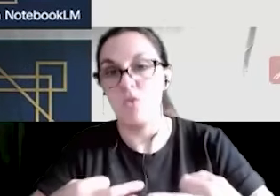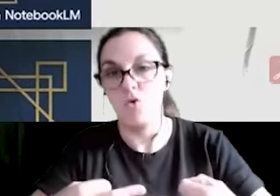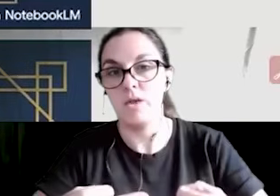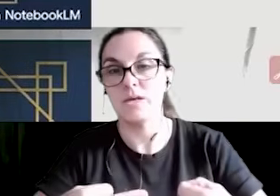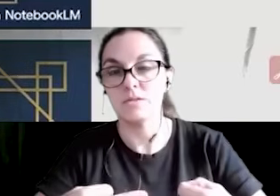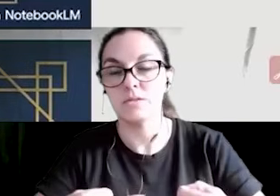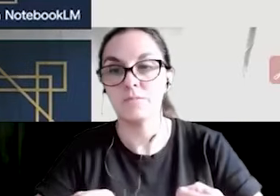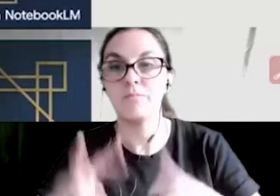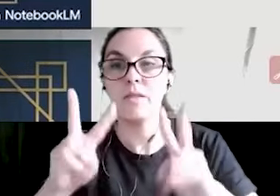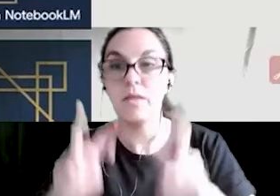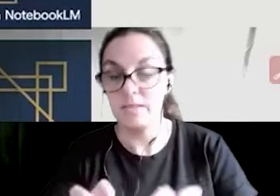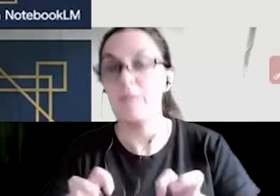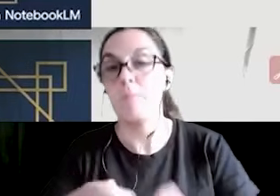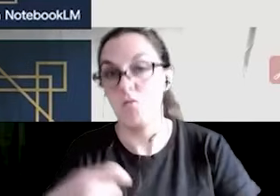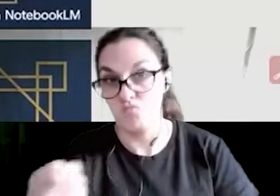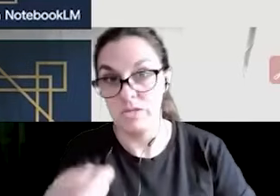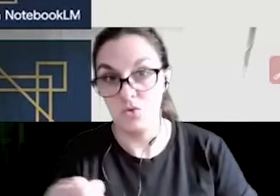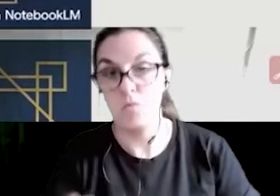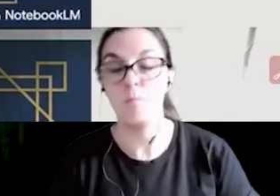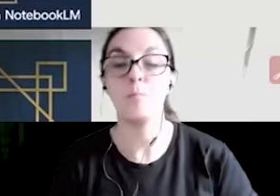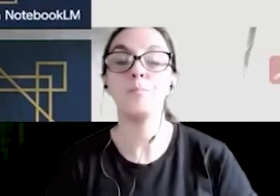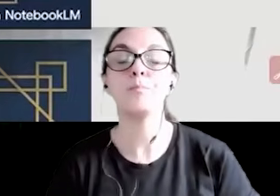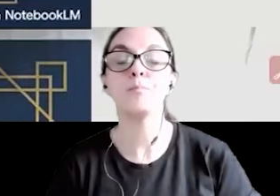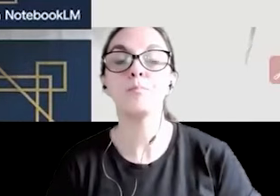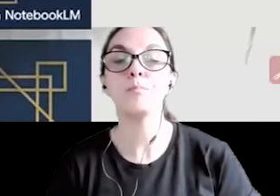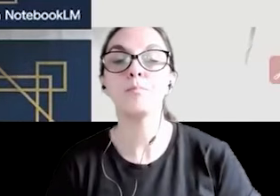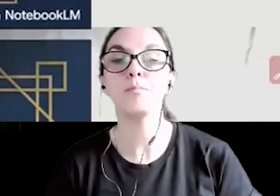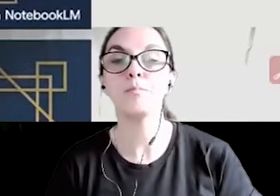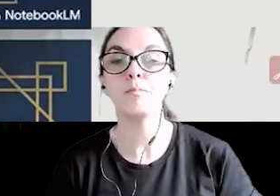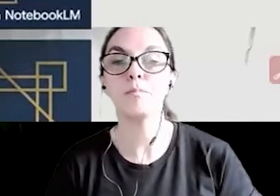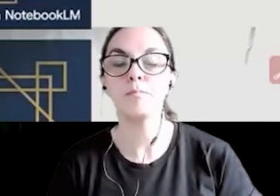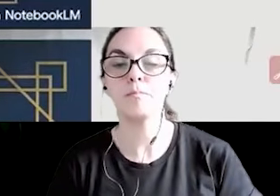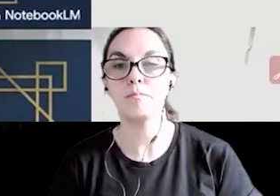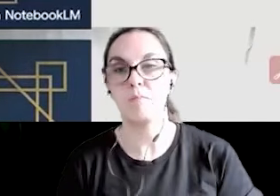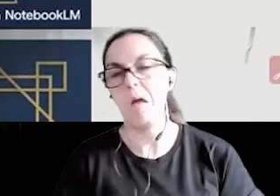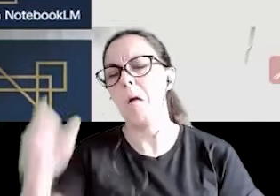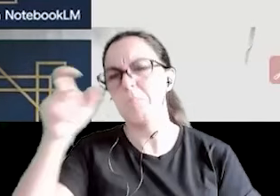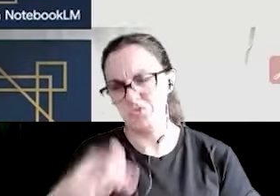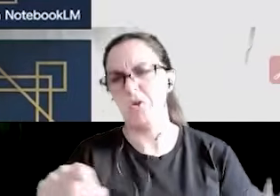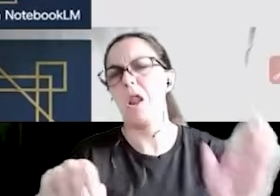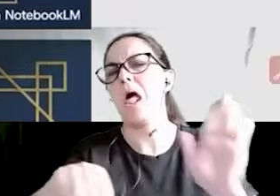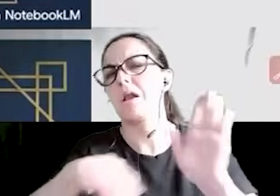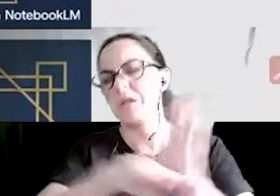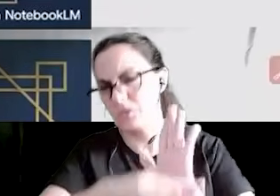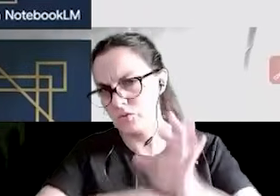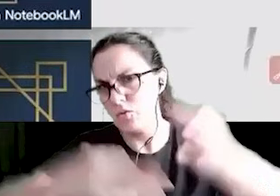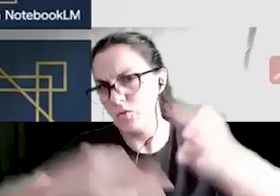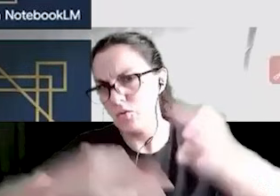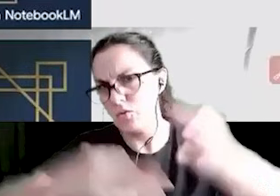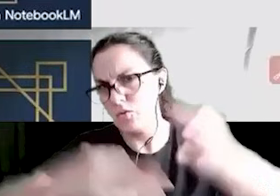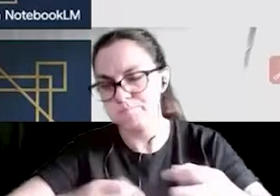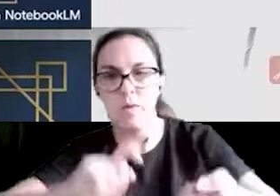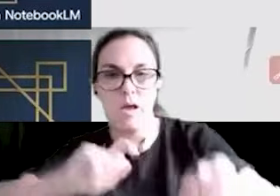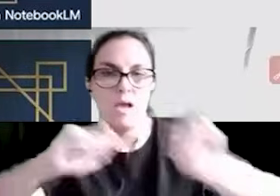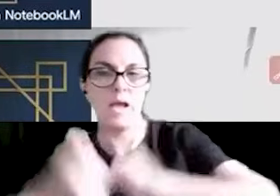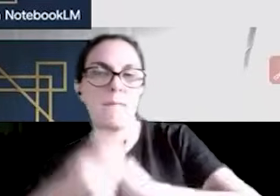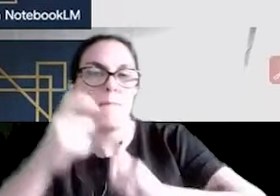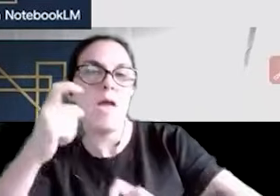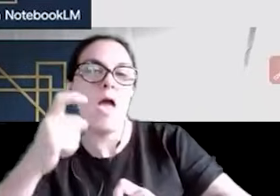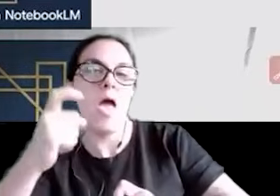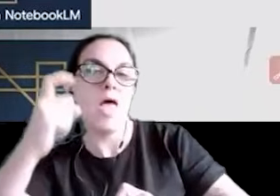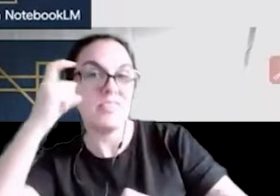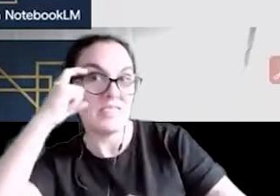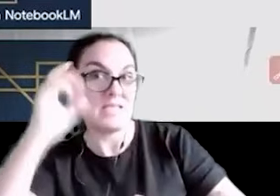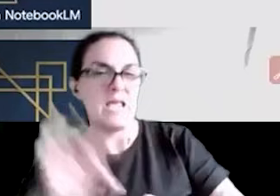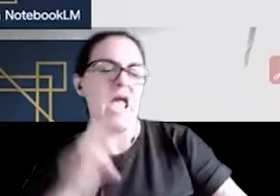seguridad social, si el contribuyente cumple con estos requisitos, la prescripción pasó de 10 a 5 años. Yo